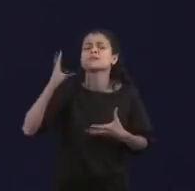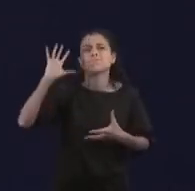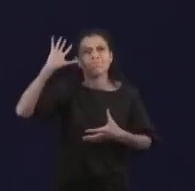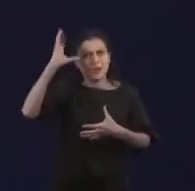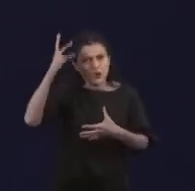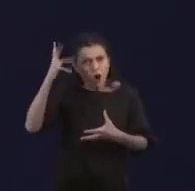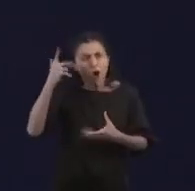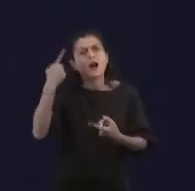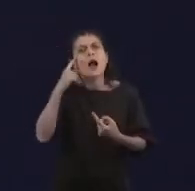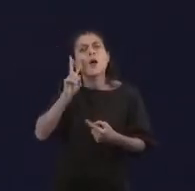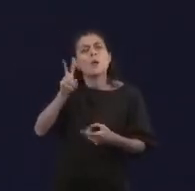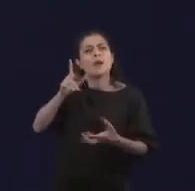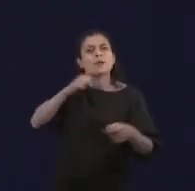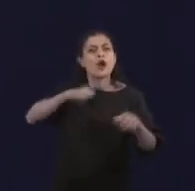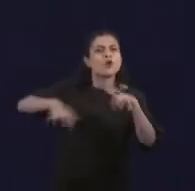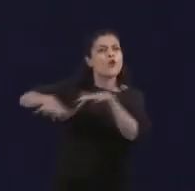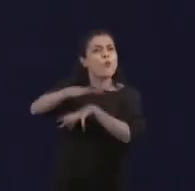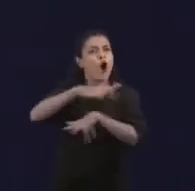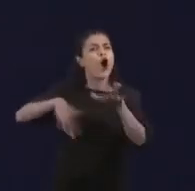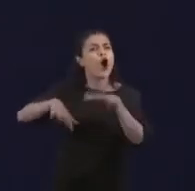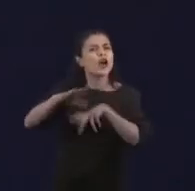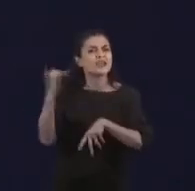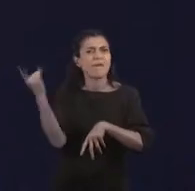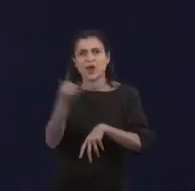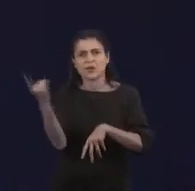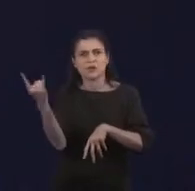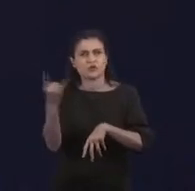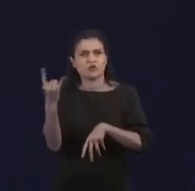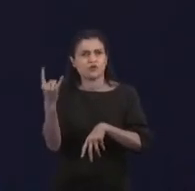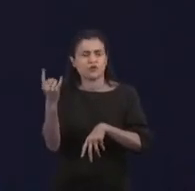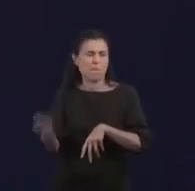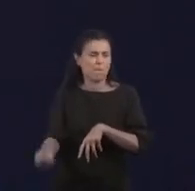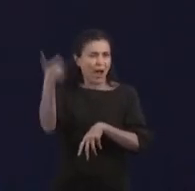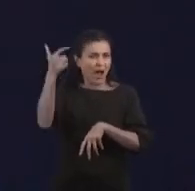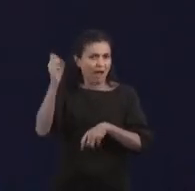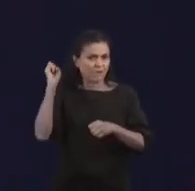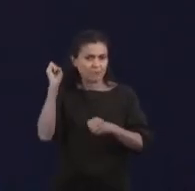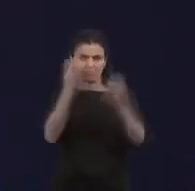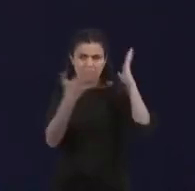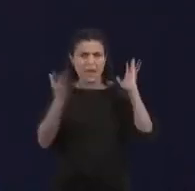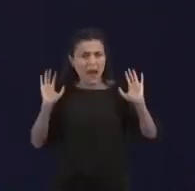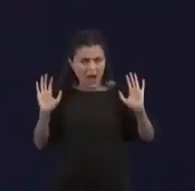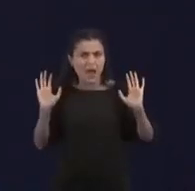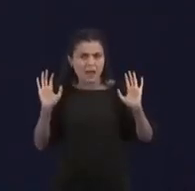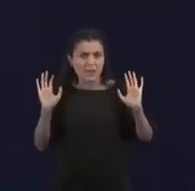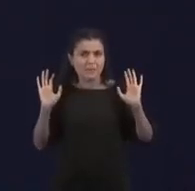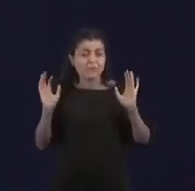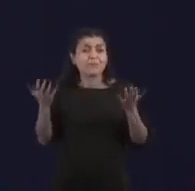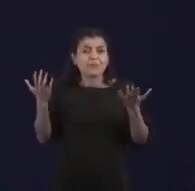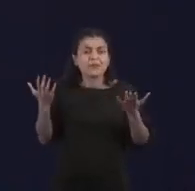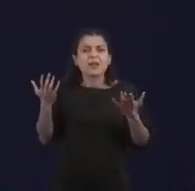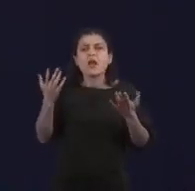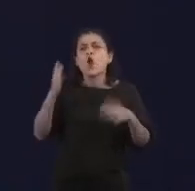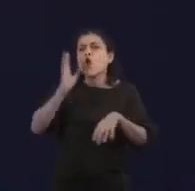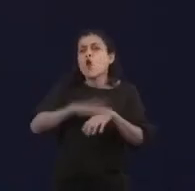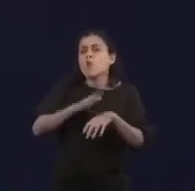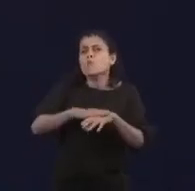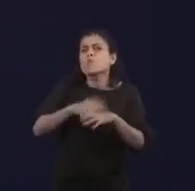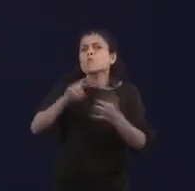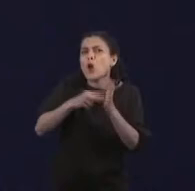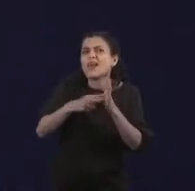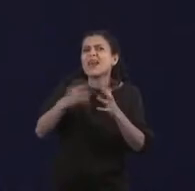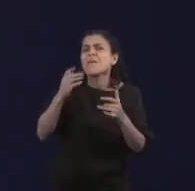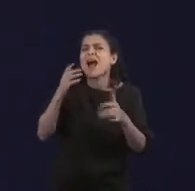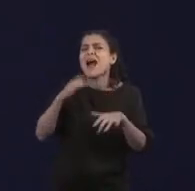información periodística que es falsa o que es mentirosa. No necesariamente por la información, sino porque